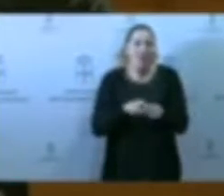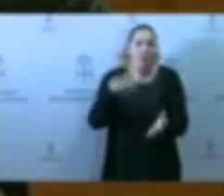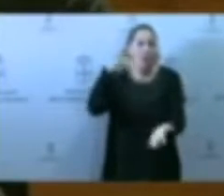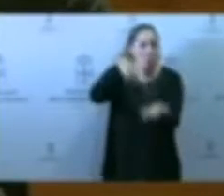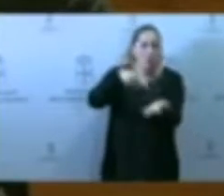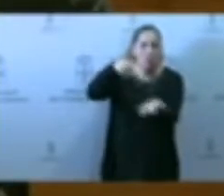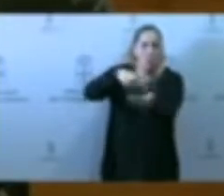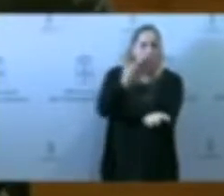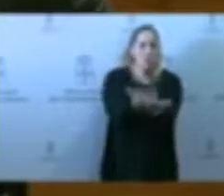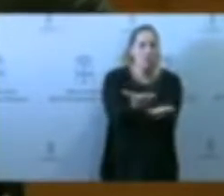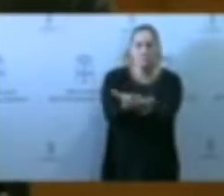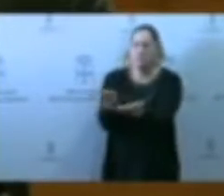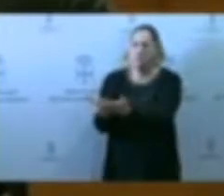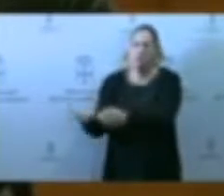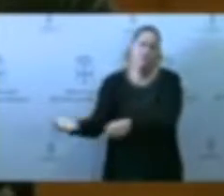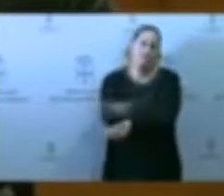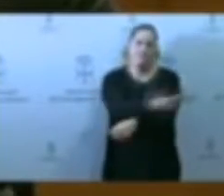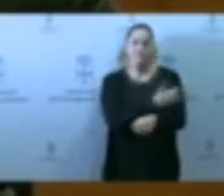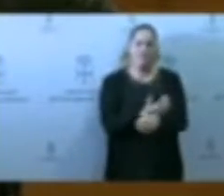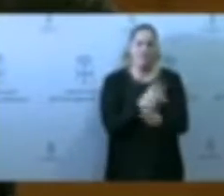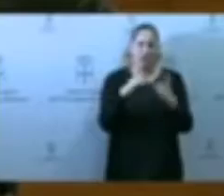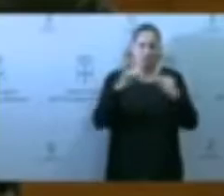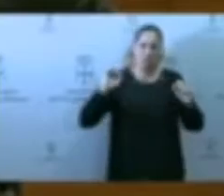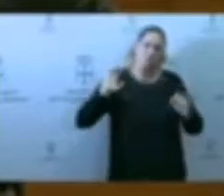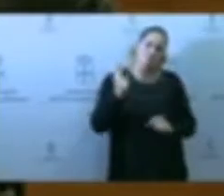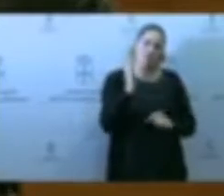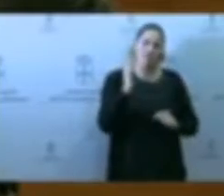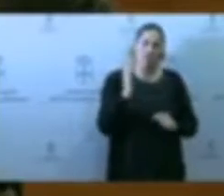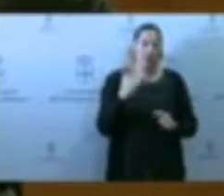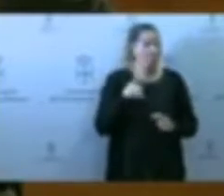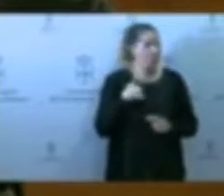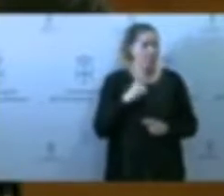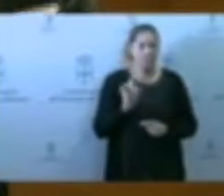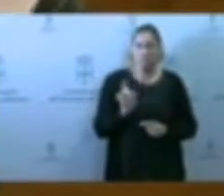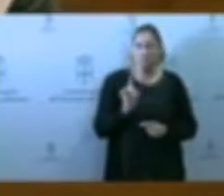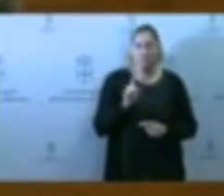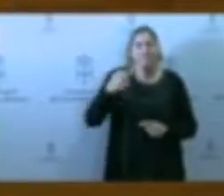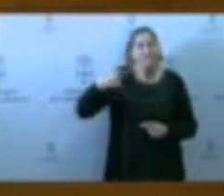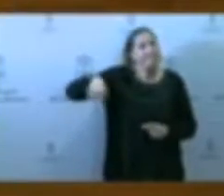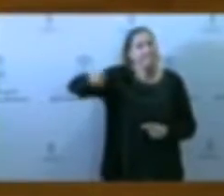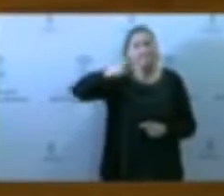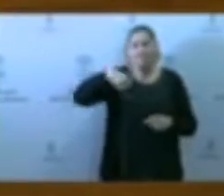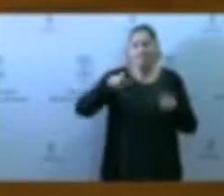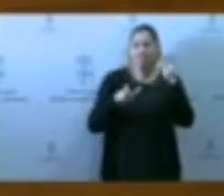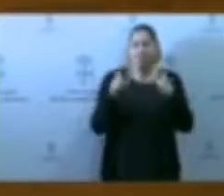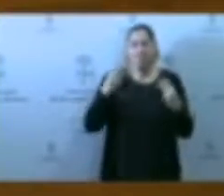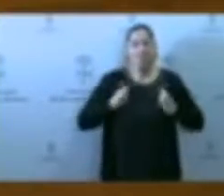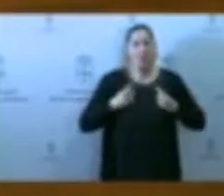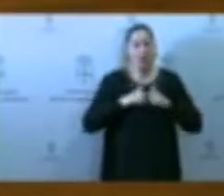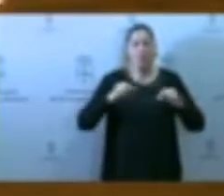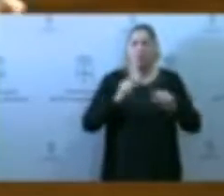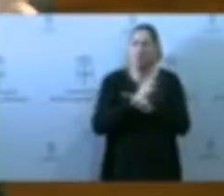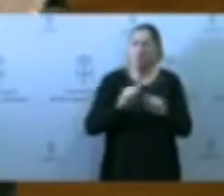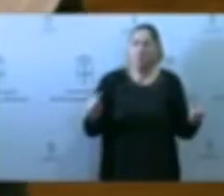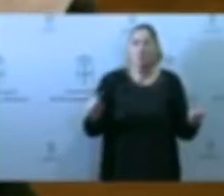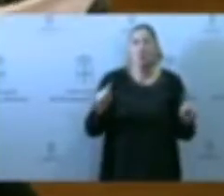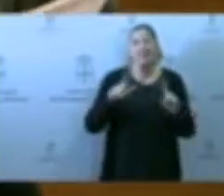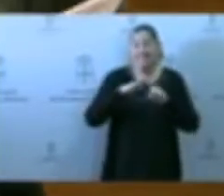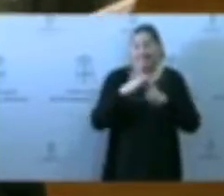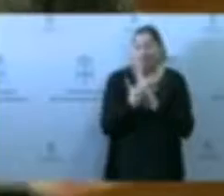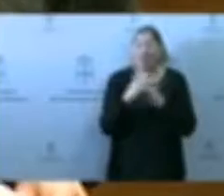en absoluto. Y a ellos sospecho que tampoco. Bueno, pues en esta situación,